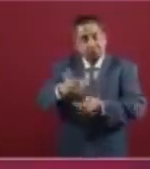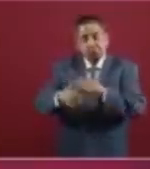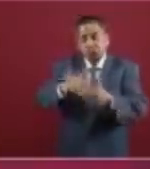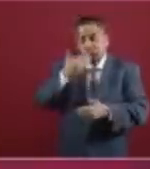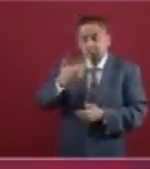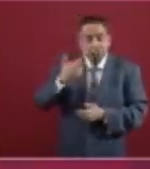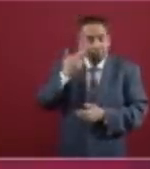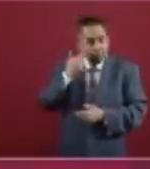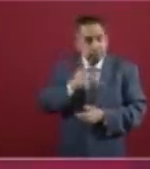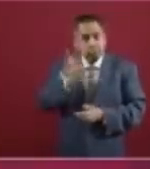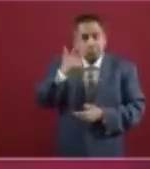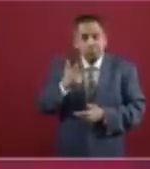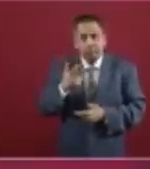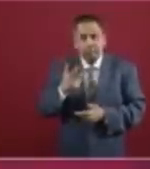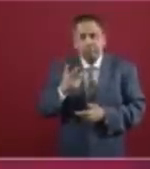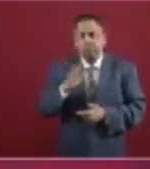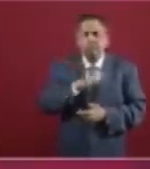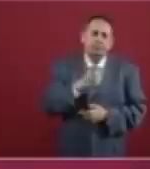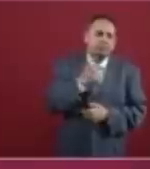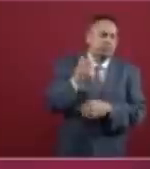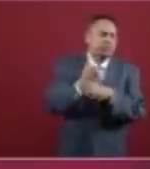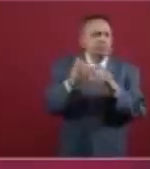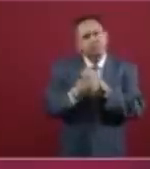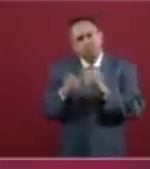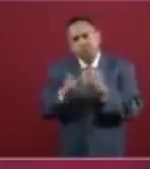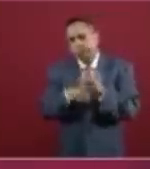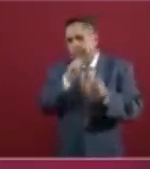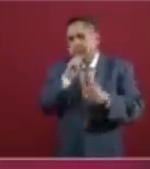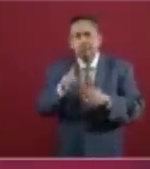entienden, hay otras cosas también,